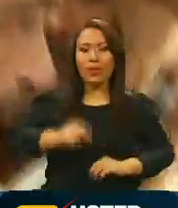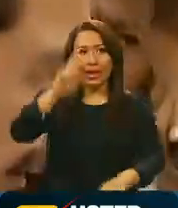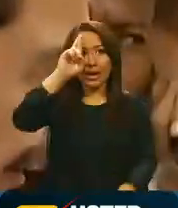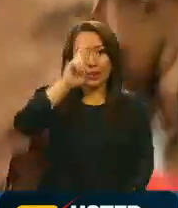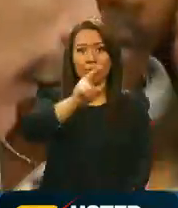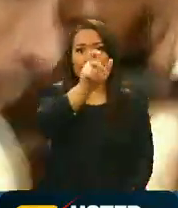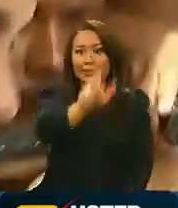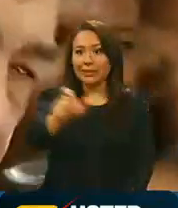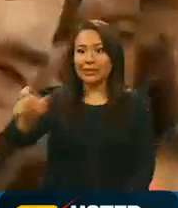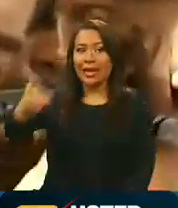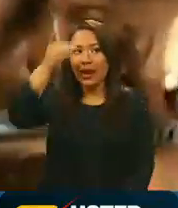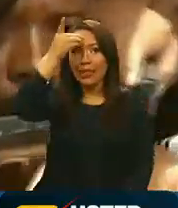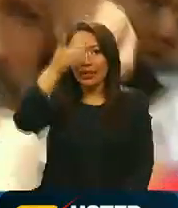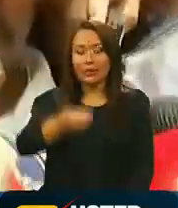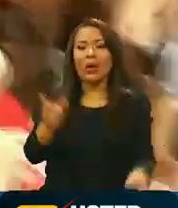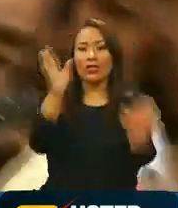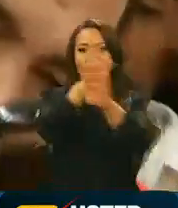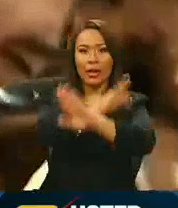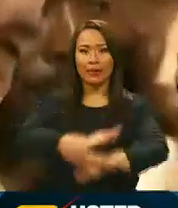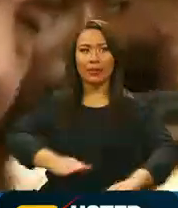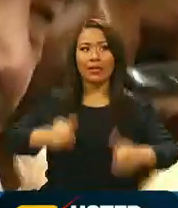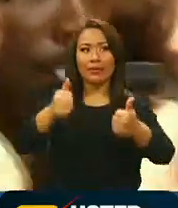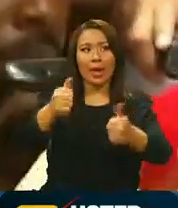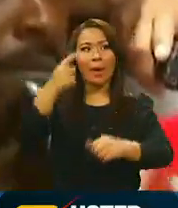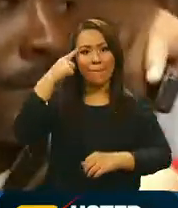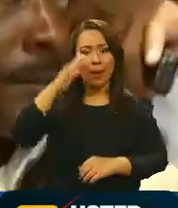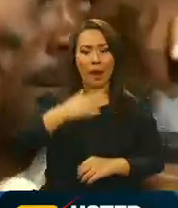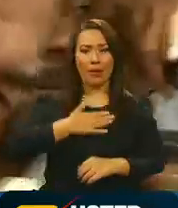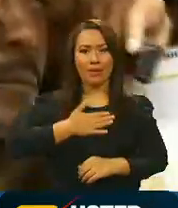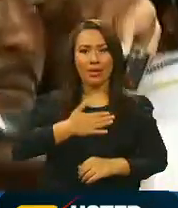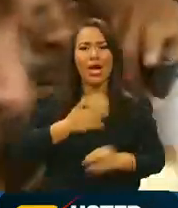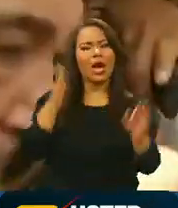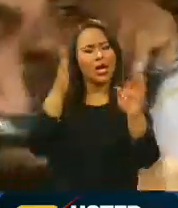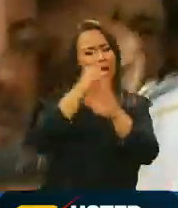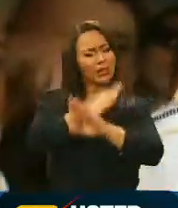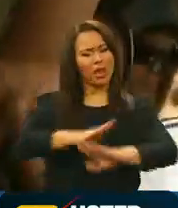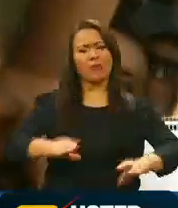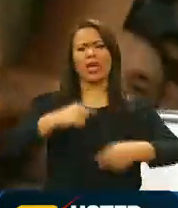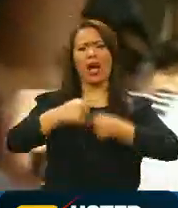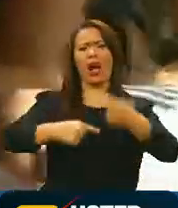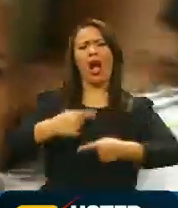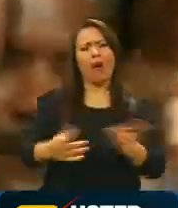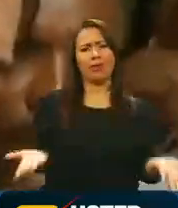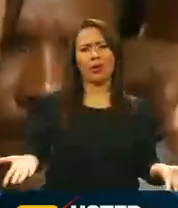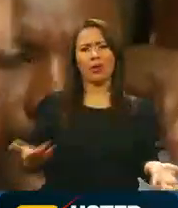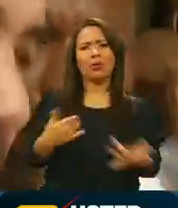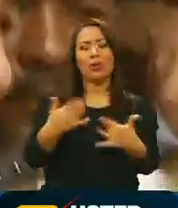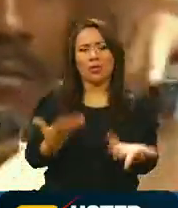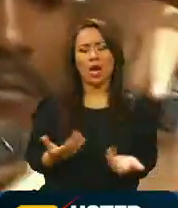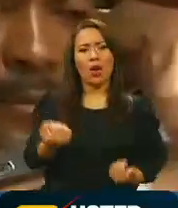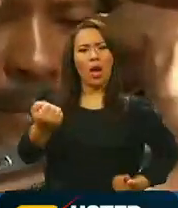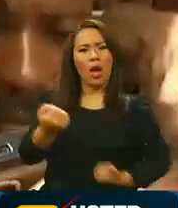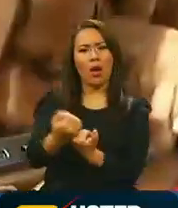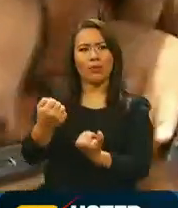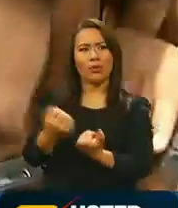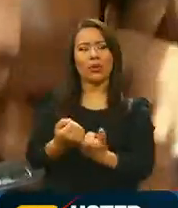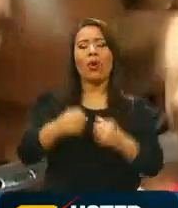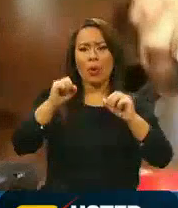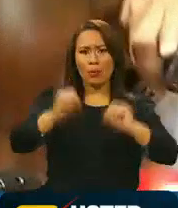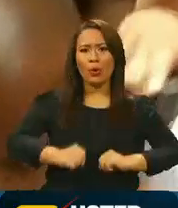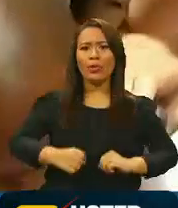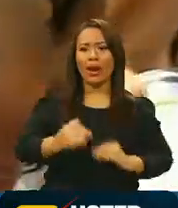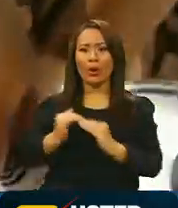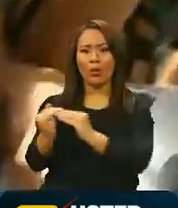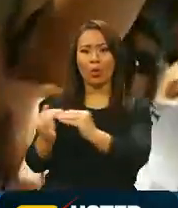respetarse, culmine bien. Y para mí que culmine con un cambio de situación a favor de recuperar